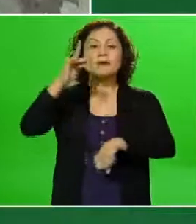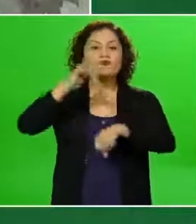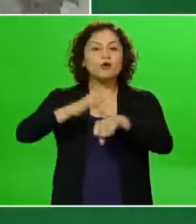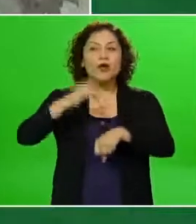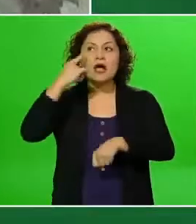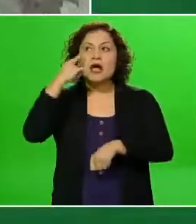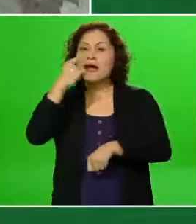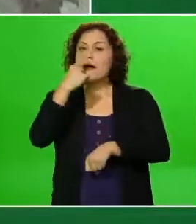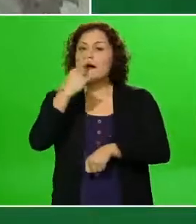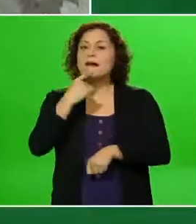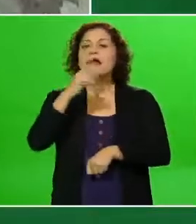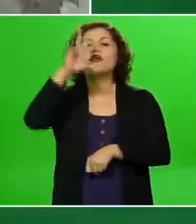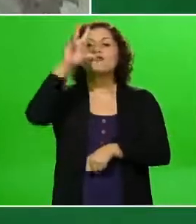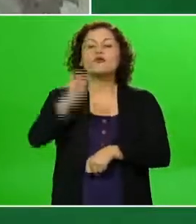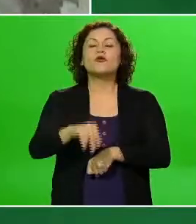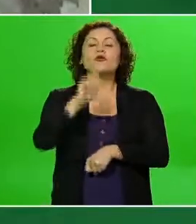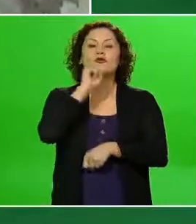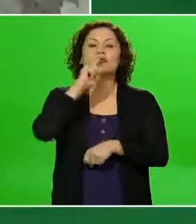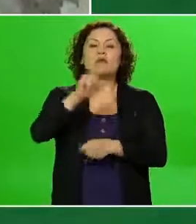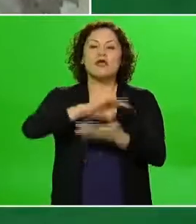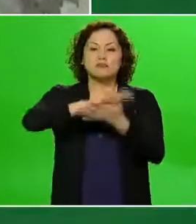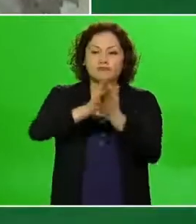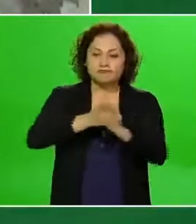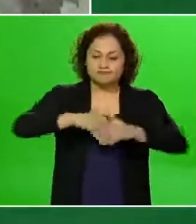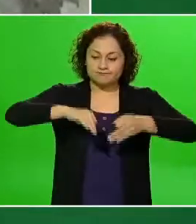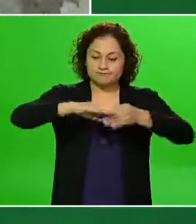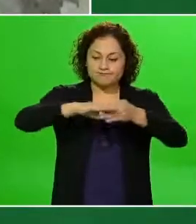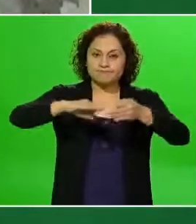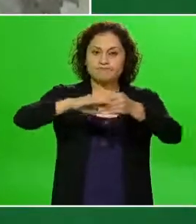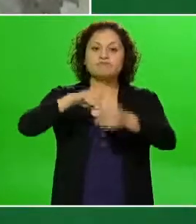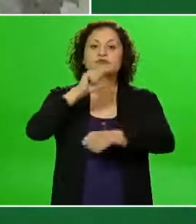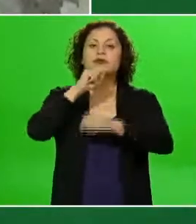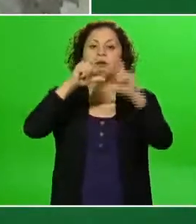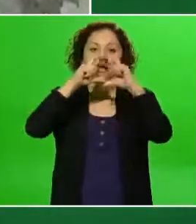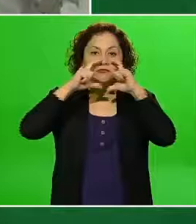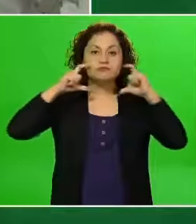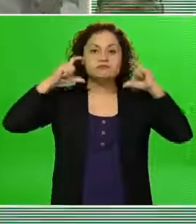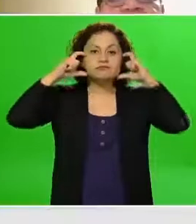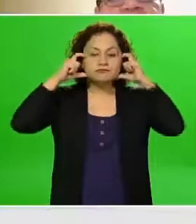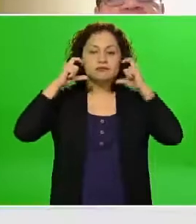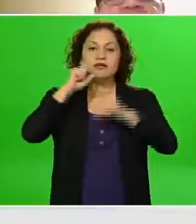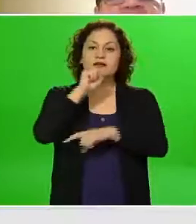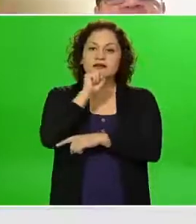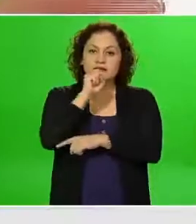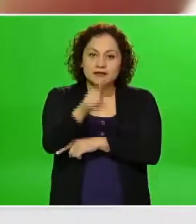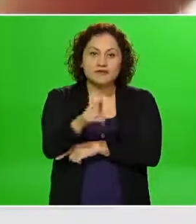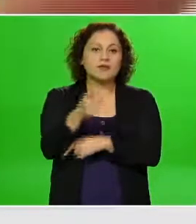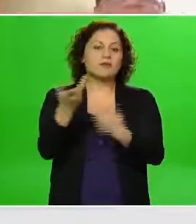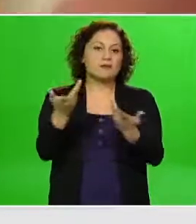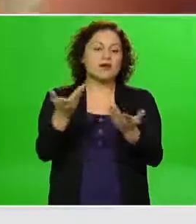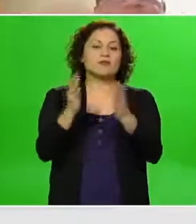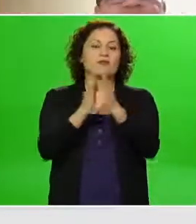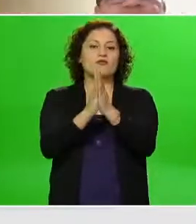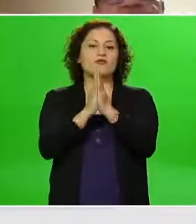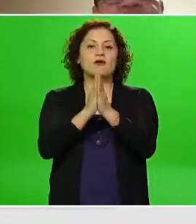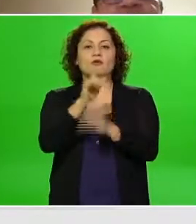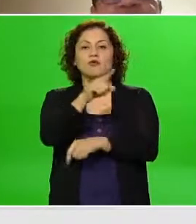del cubreboca, el lavado frecuente de manos y evitar en la medida de lo posible los